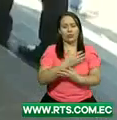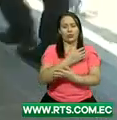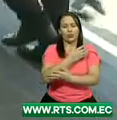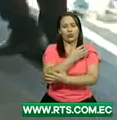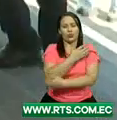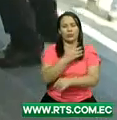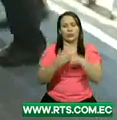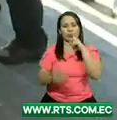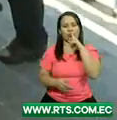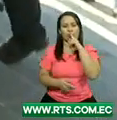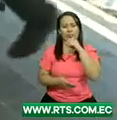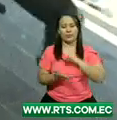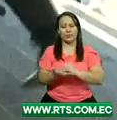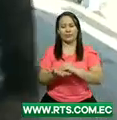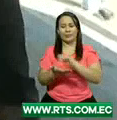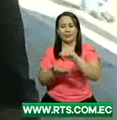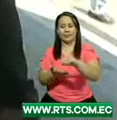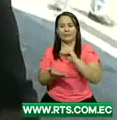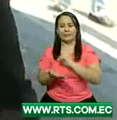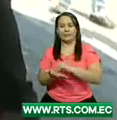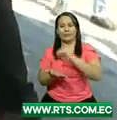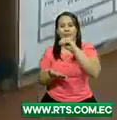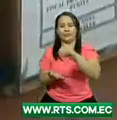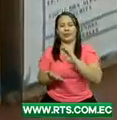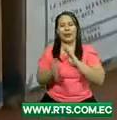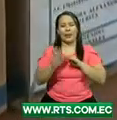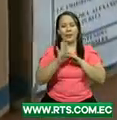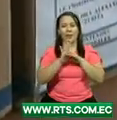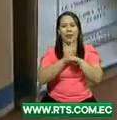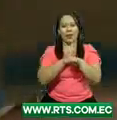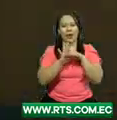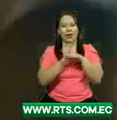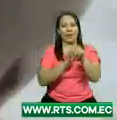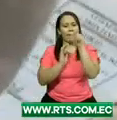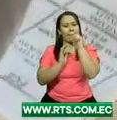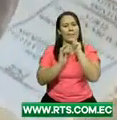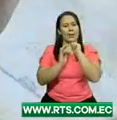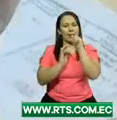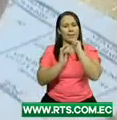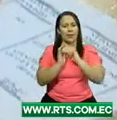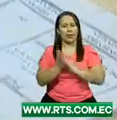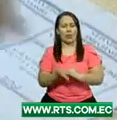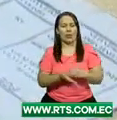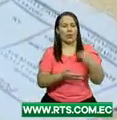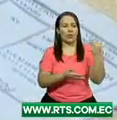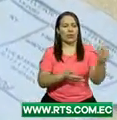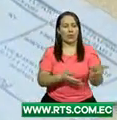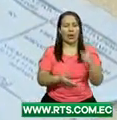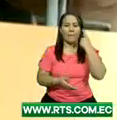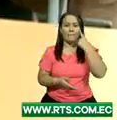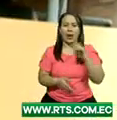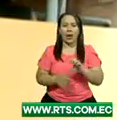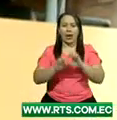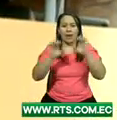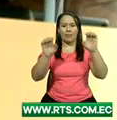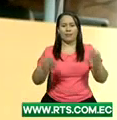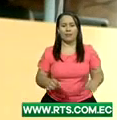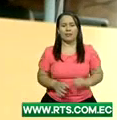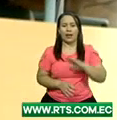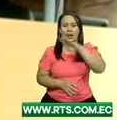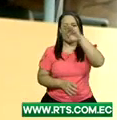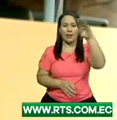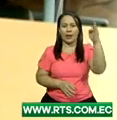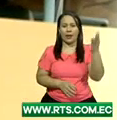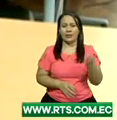aparentemente se ha adjudicado el contrato de obra pública a la empresa que efectúe el más alto porcentaje en el caso de odebrecht